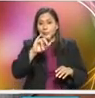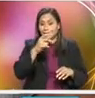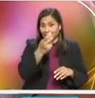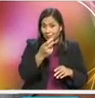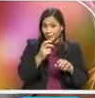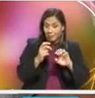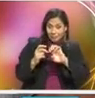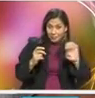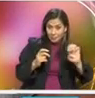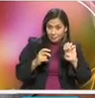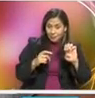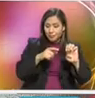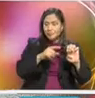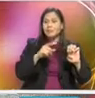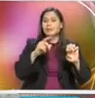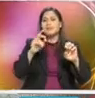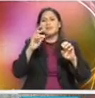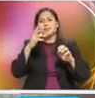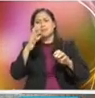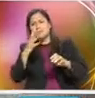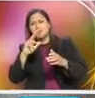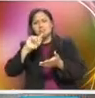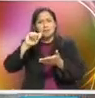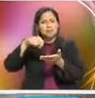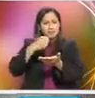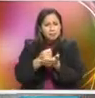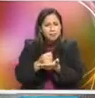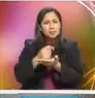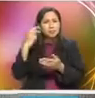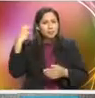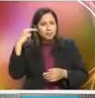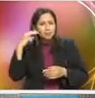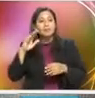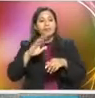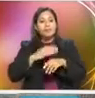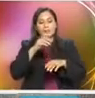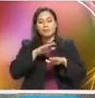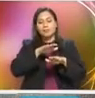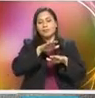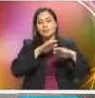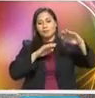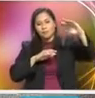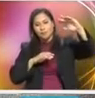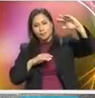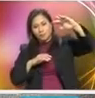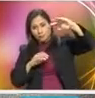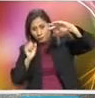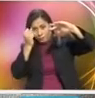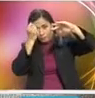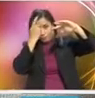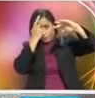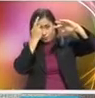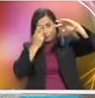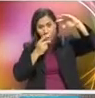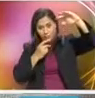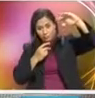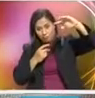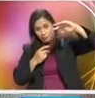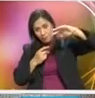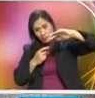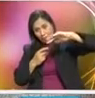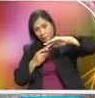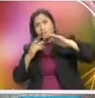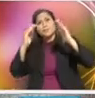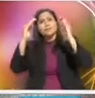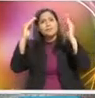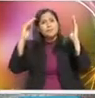esto, digamos, estamos yéndonos hacia Tamaulipas y hacia Veracruz, por eso baja del altiplano, digamos, de San Luis, que todavía está más en alto, baja y baja la